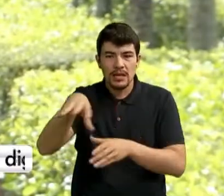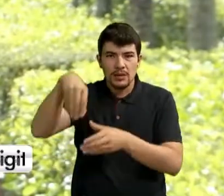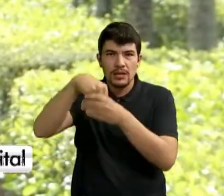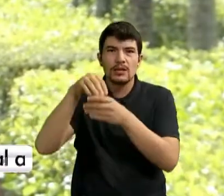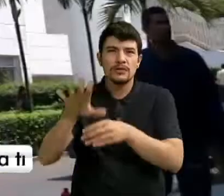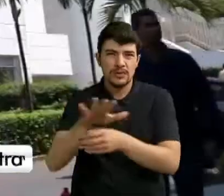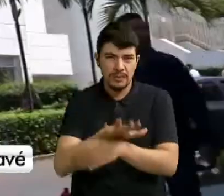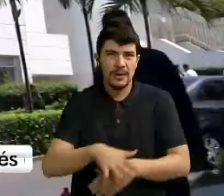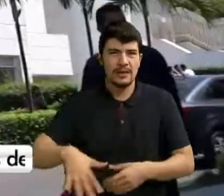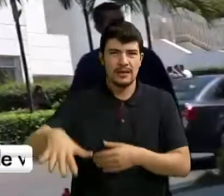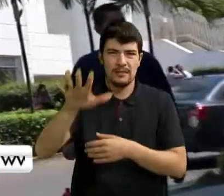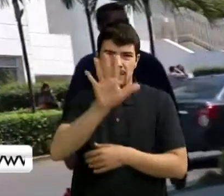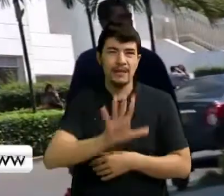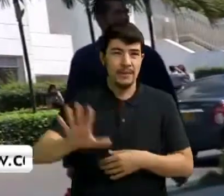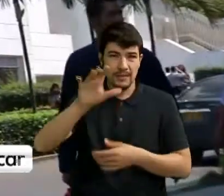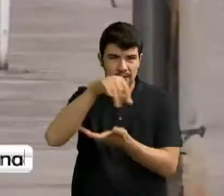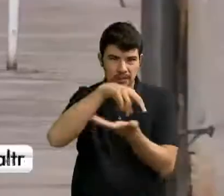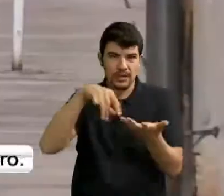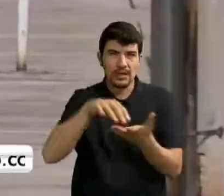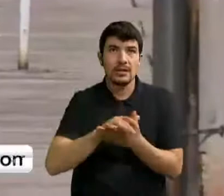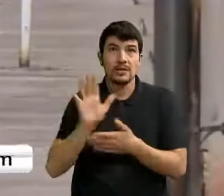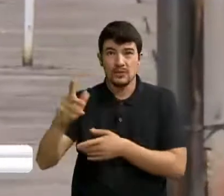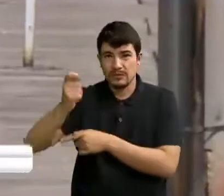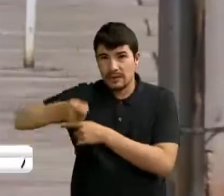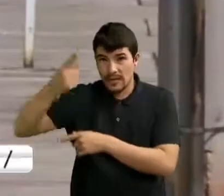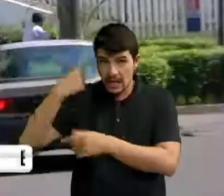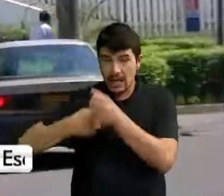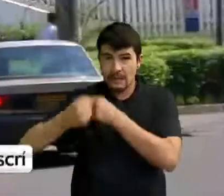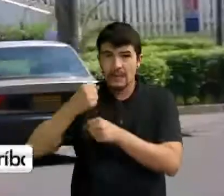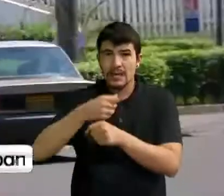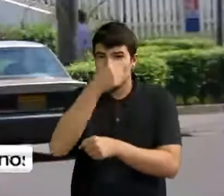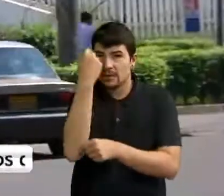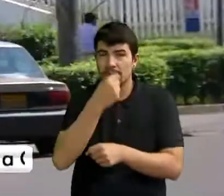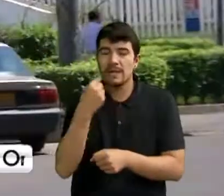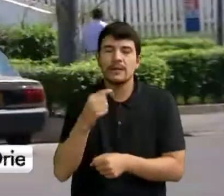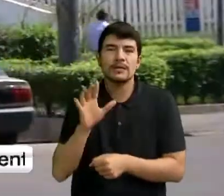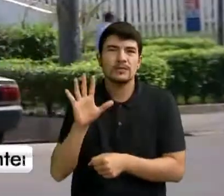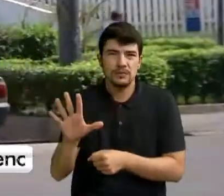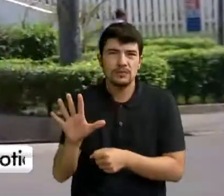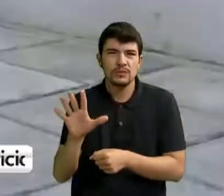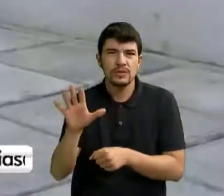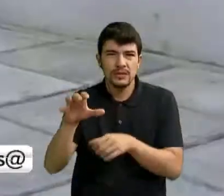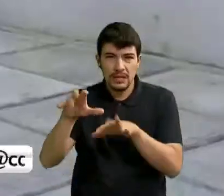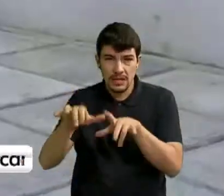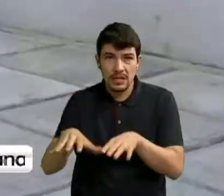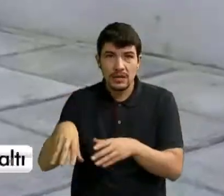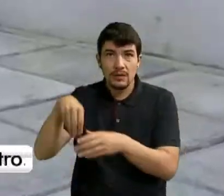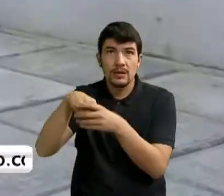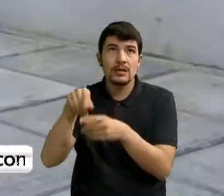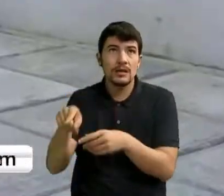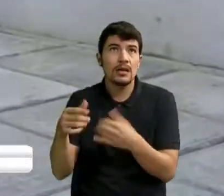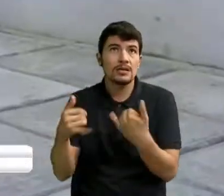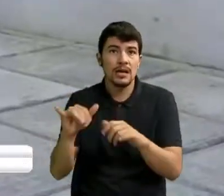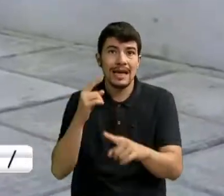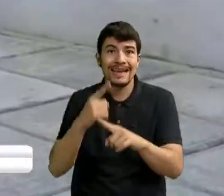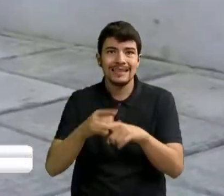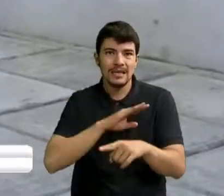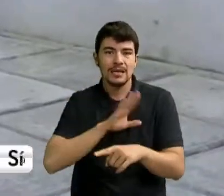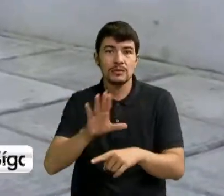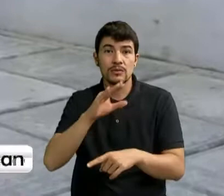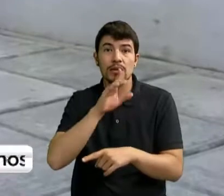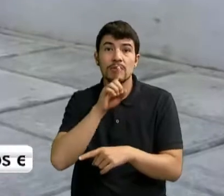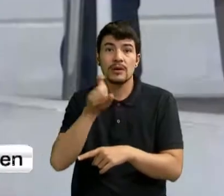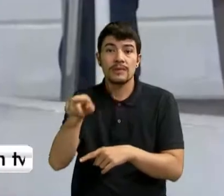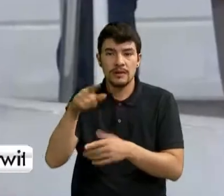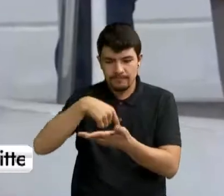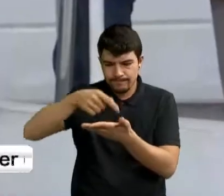departamento según la fiscalía en septiembre de 2013 siendo secretario del interior de santander el ex alcalde de bucaramanga se